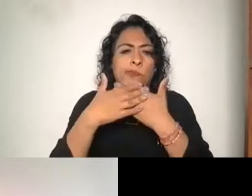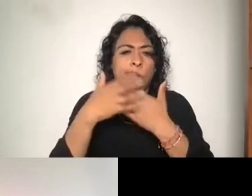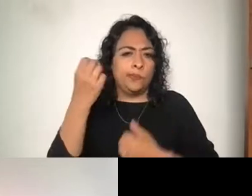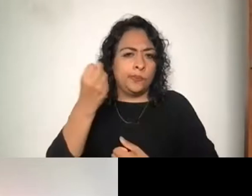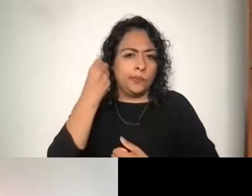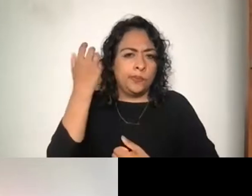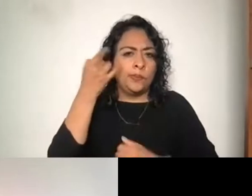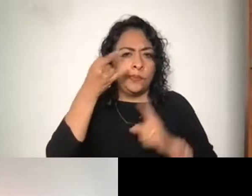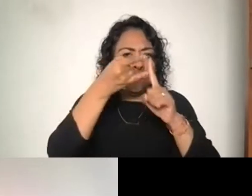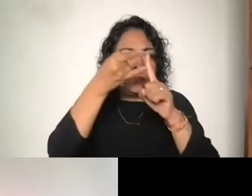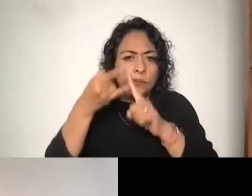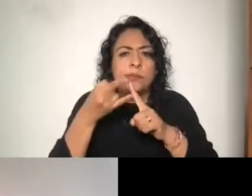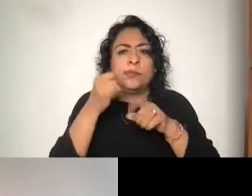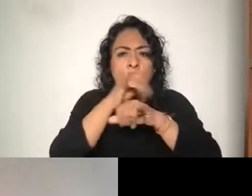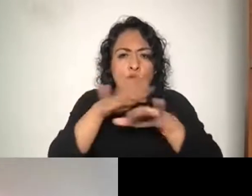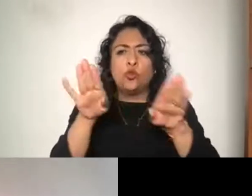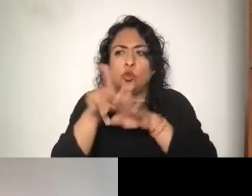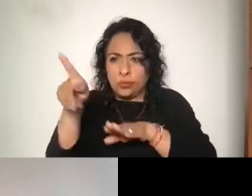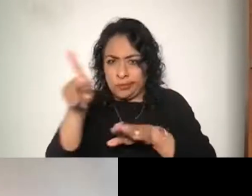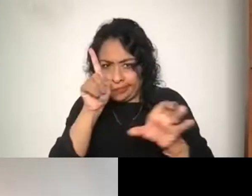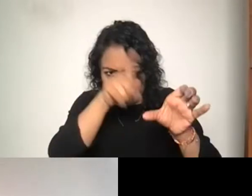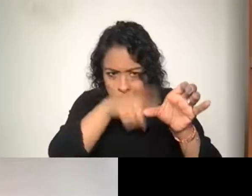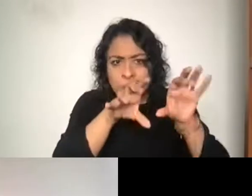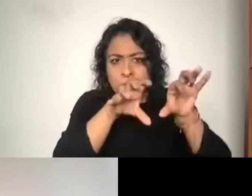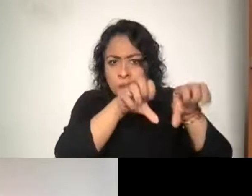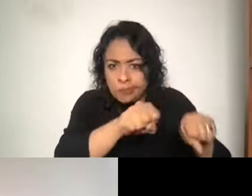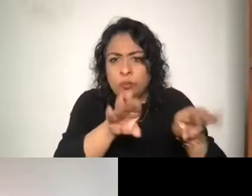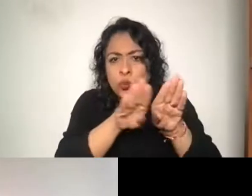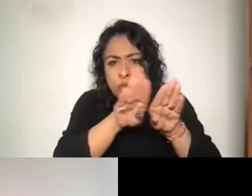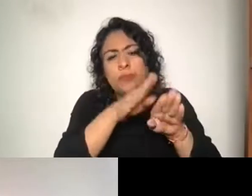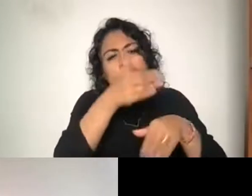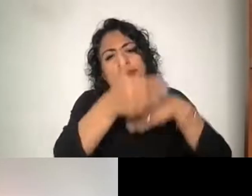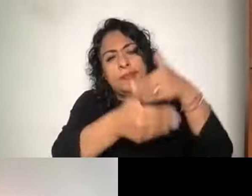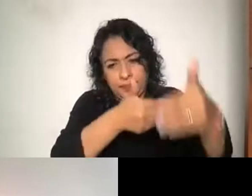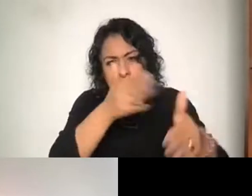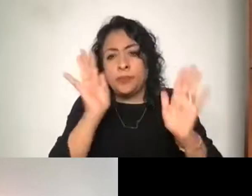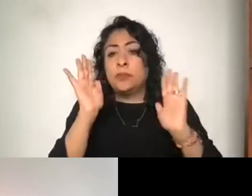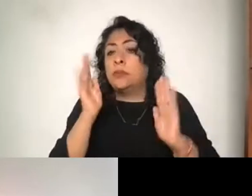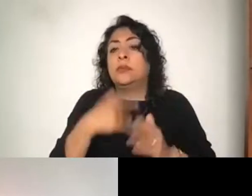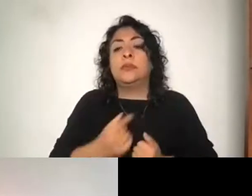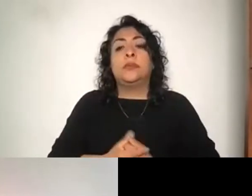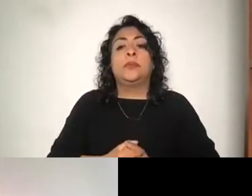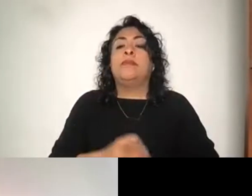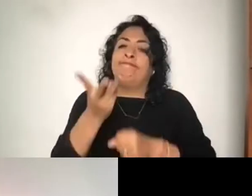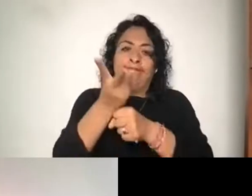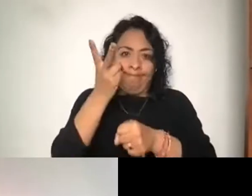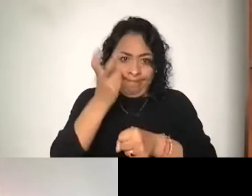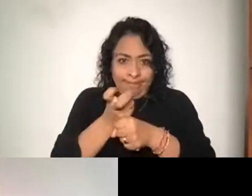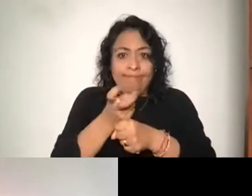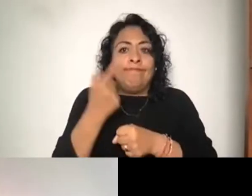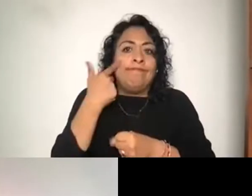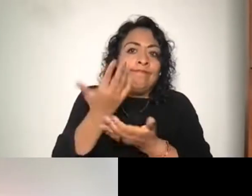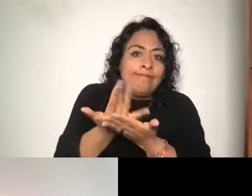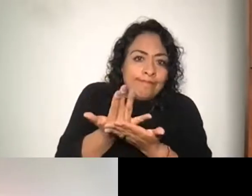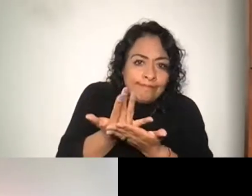información sobre cómo se tienen que inscribir y cómo poderlo hacer. Así que simplemente los invitamos a estar pendientes de